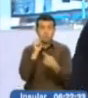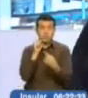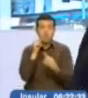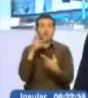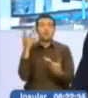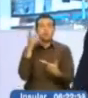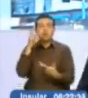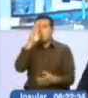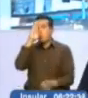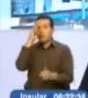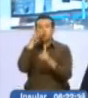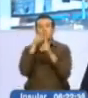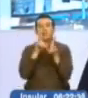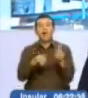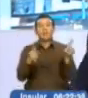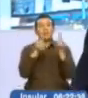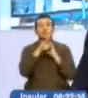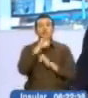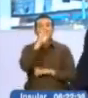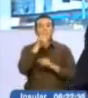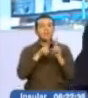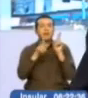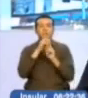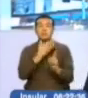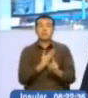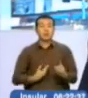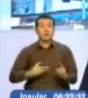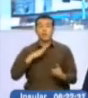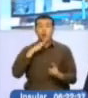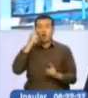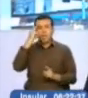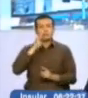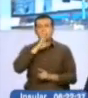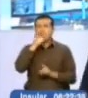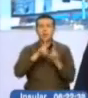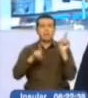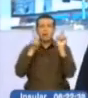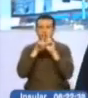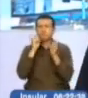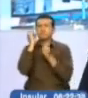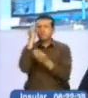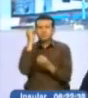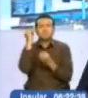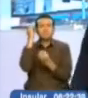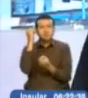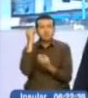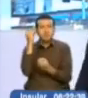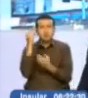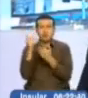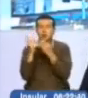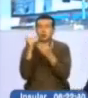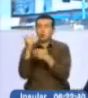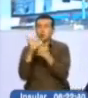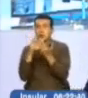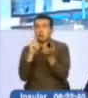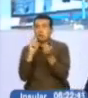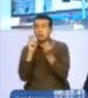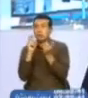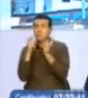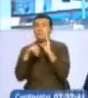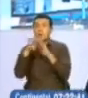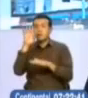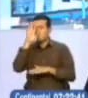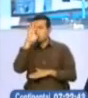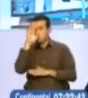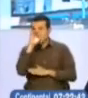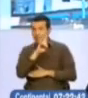la objetividad de los datos y de la objetividad de lo que ha venido ocurriendo en el país. Cuando esto empieza a desfigurarse es cuando más bien, sobre todo la derecha